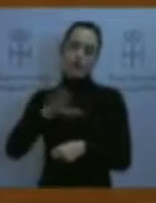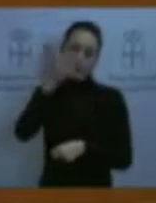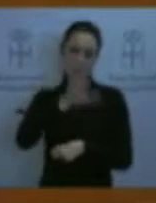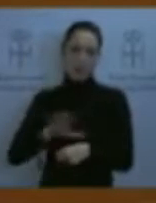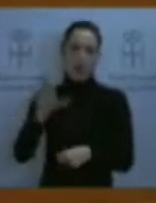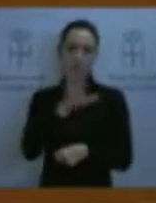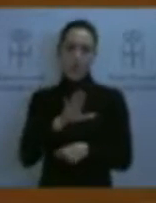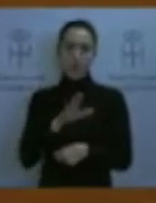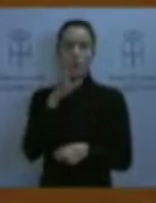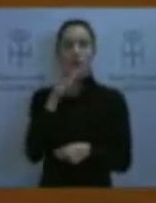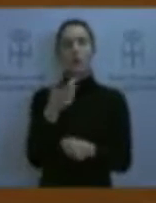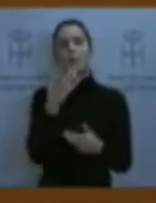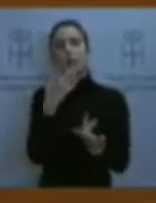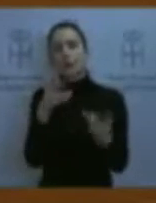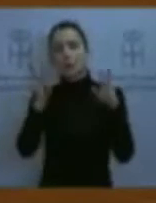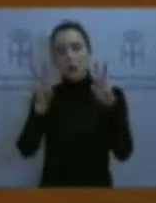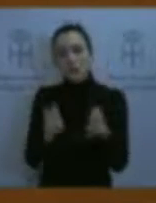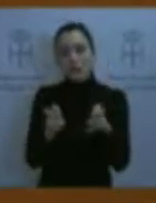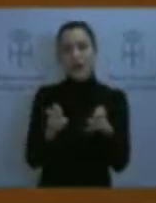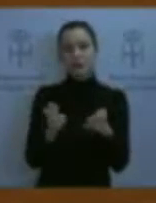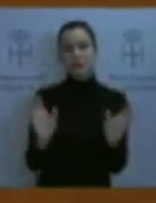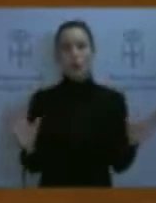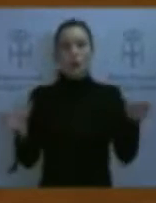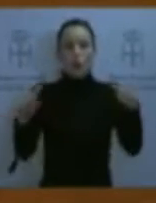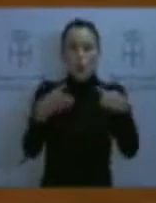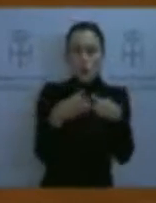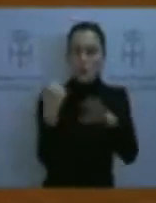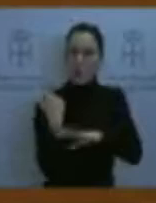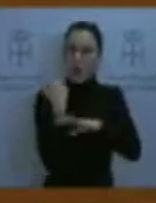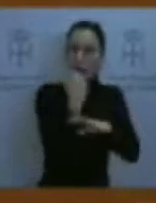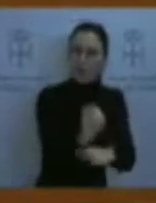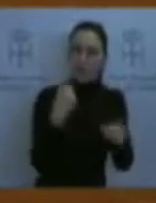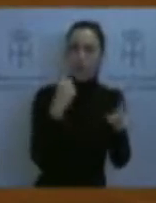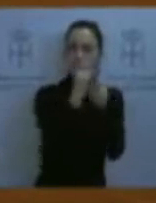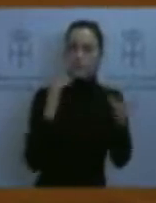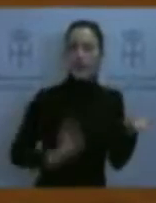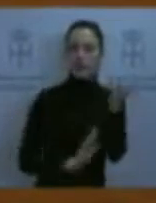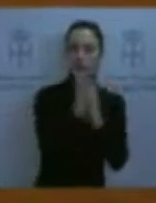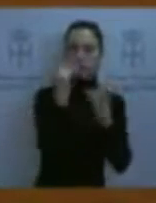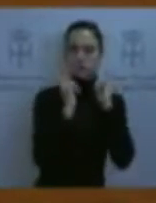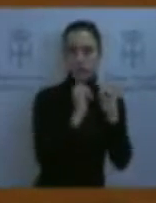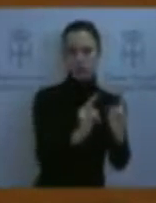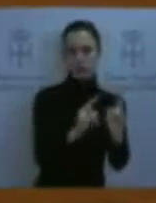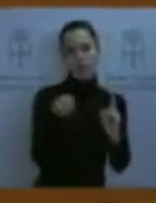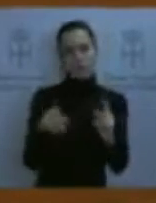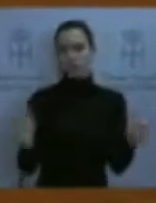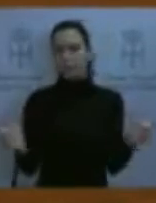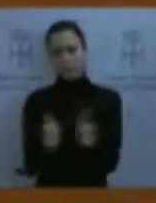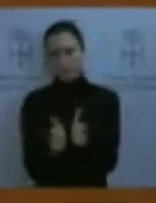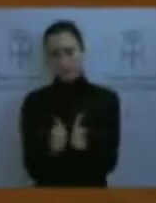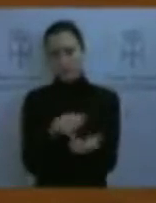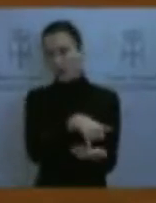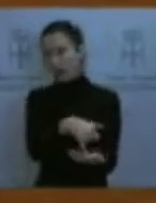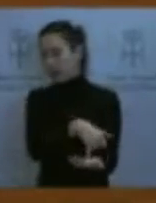de refuerzo contra incendios forestales, de las BRIF. Y eso, pues, esa responsabilidad se enmarca